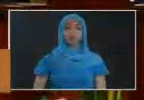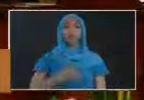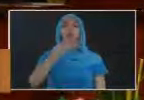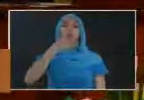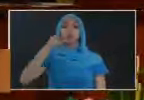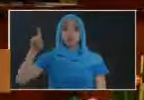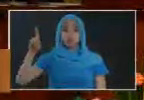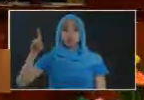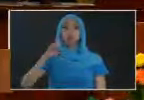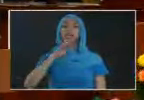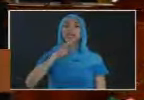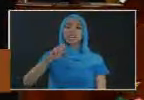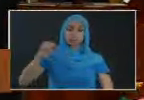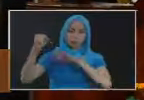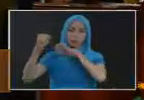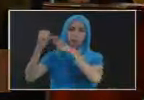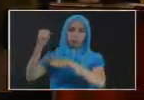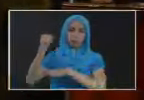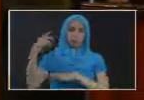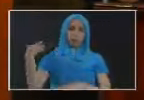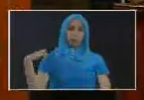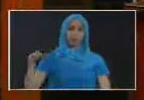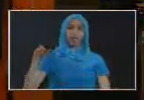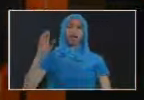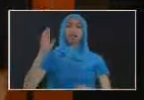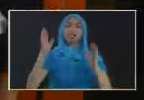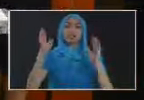Dios es poderoso para sanarte.